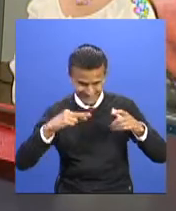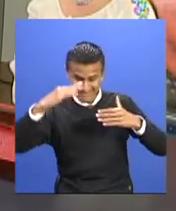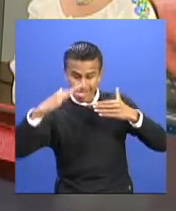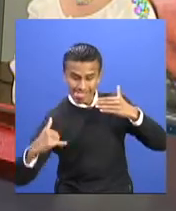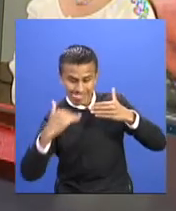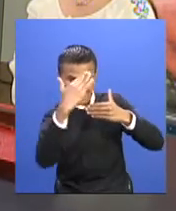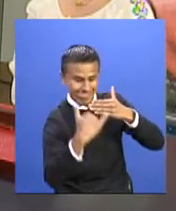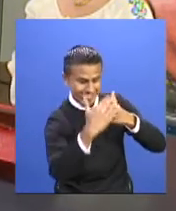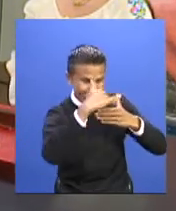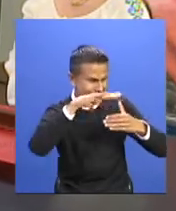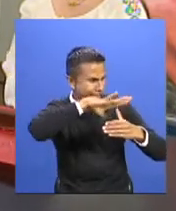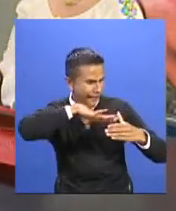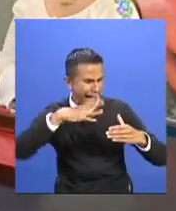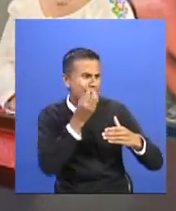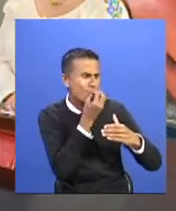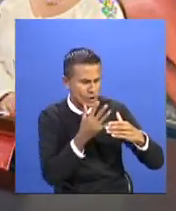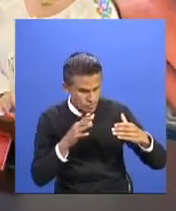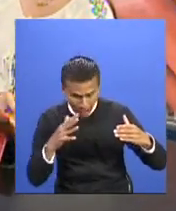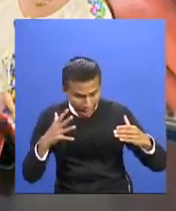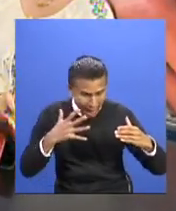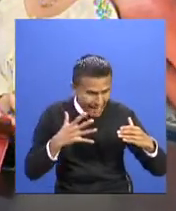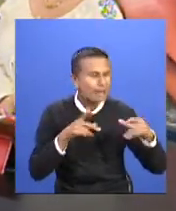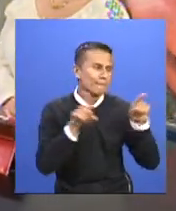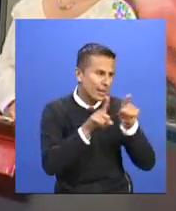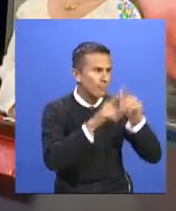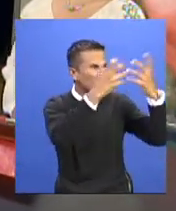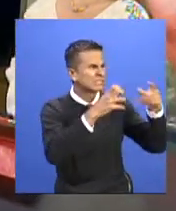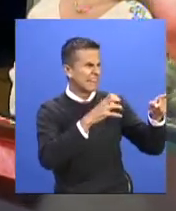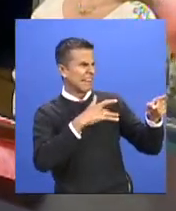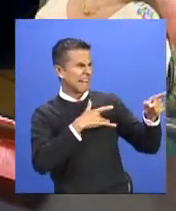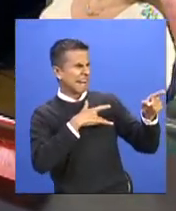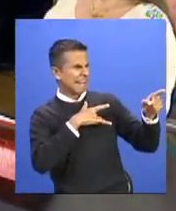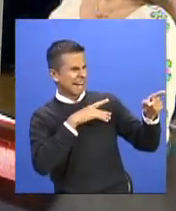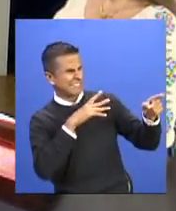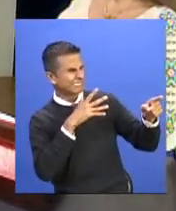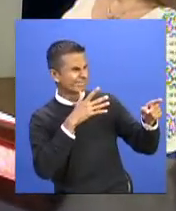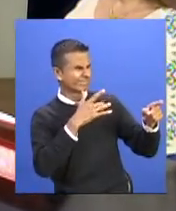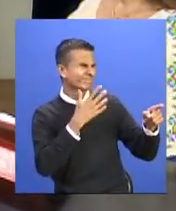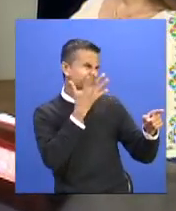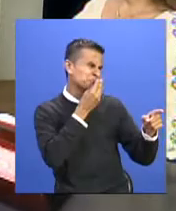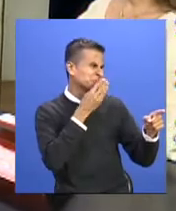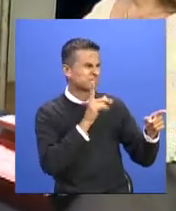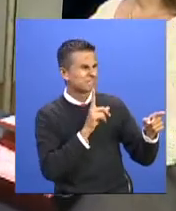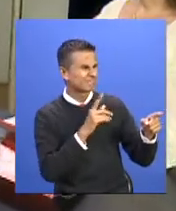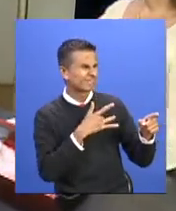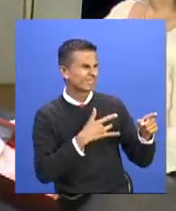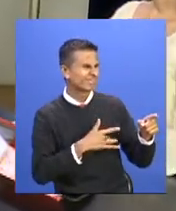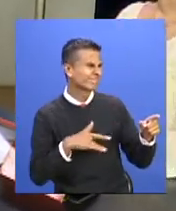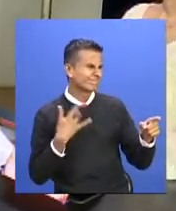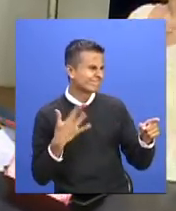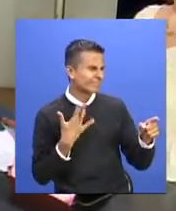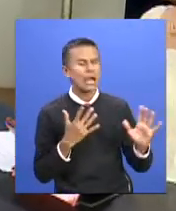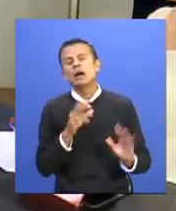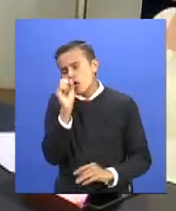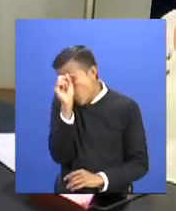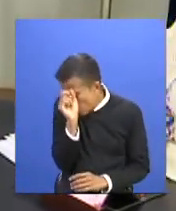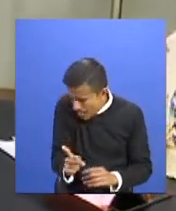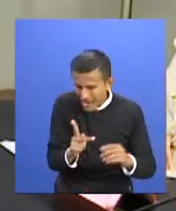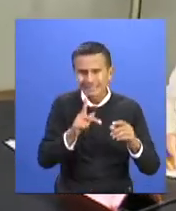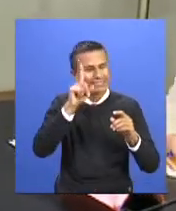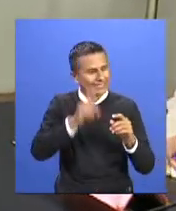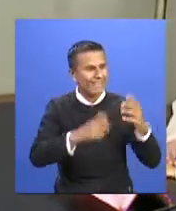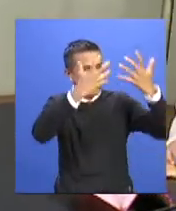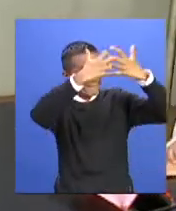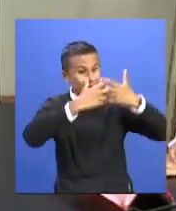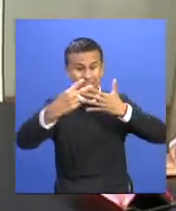ojos. Y entonces muchas empresas dicen, es que no es bonita, es que no es agradable. Listo, está bien en que usted busque que